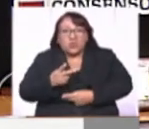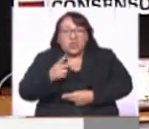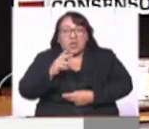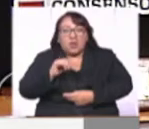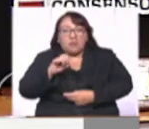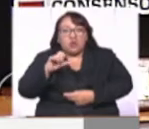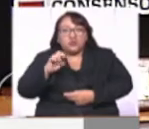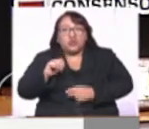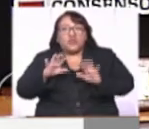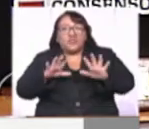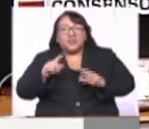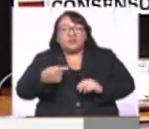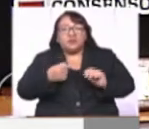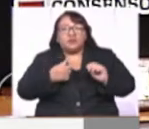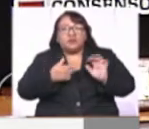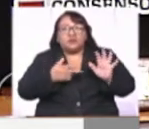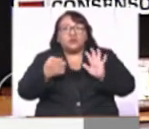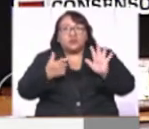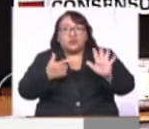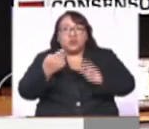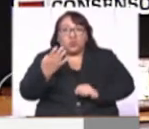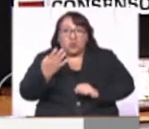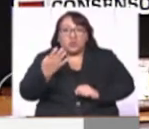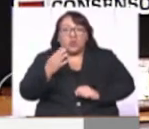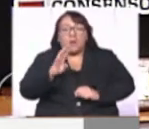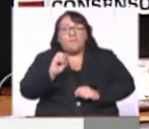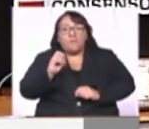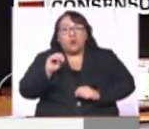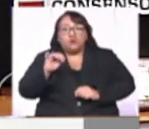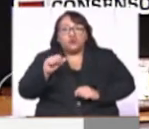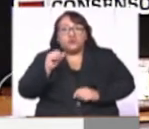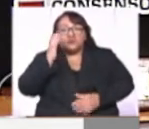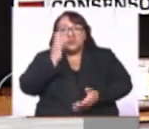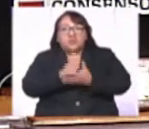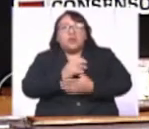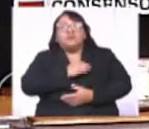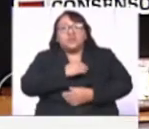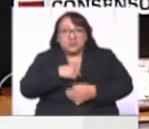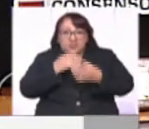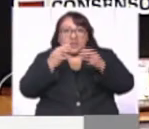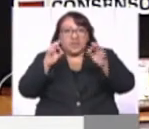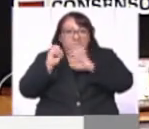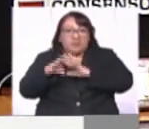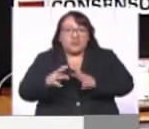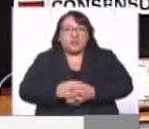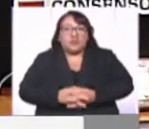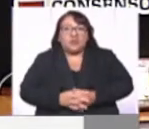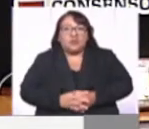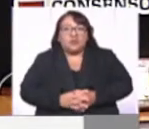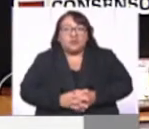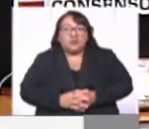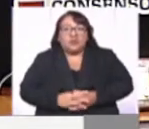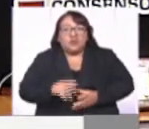día 10.874, moción de censura al ministro de Energía y Minas, señor Rómulo Mucho